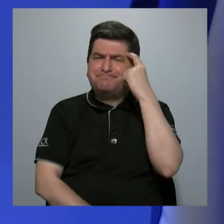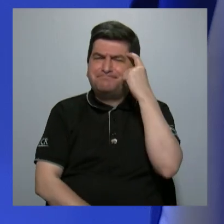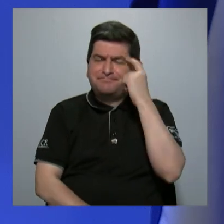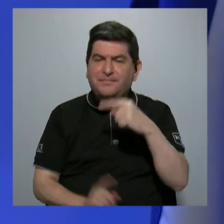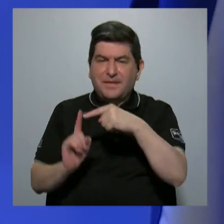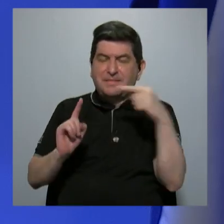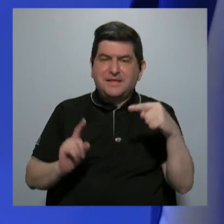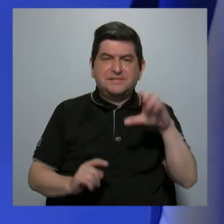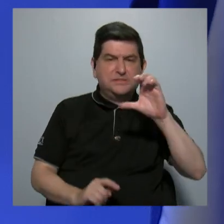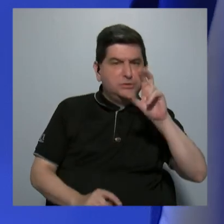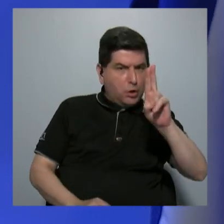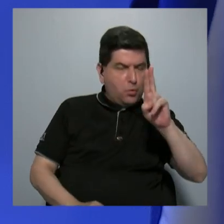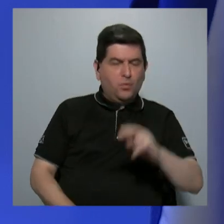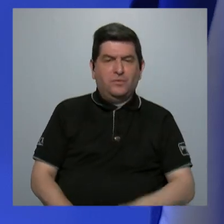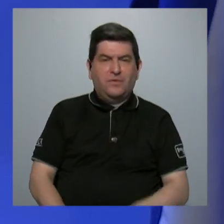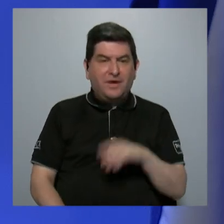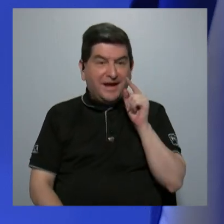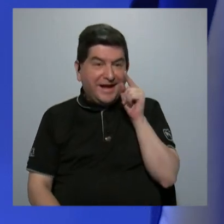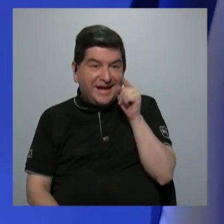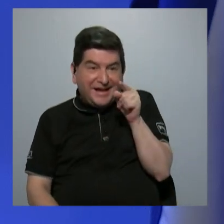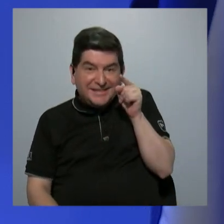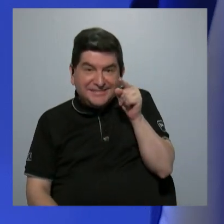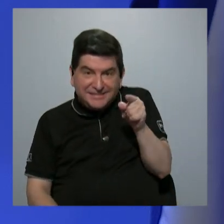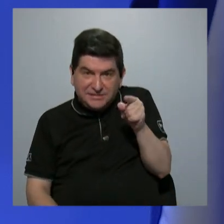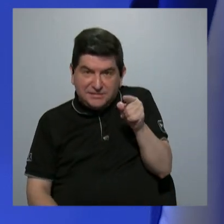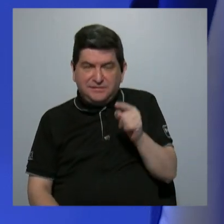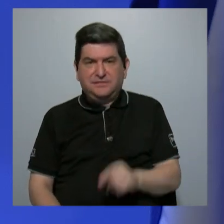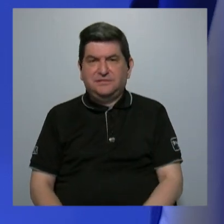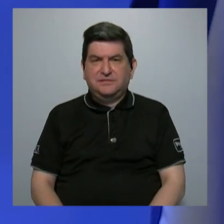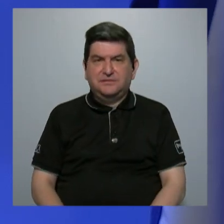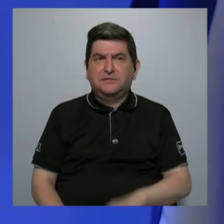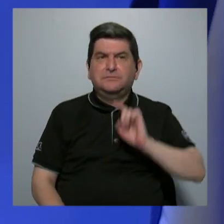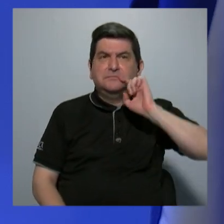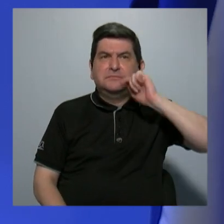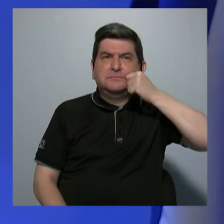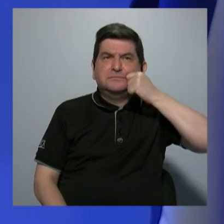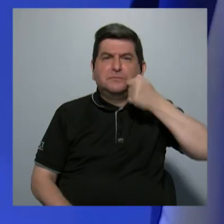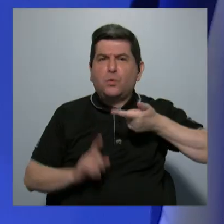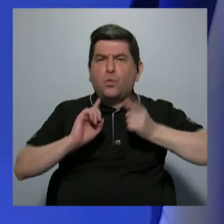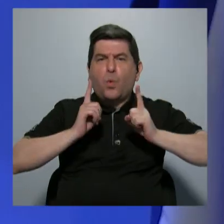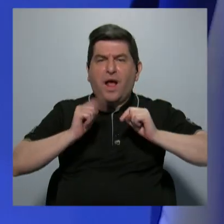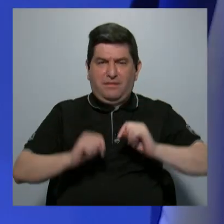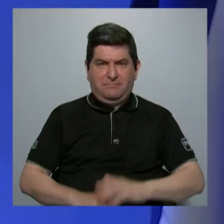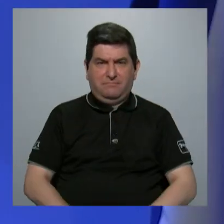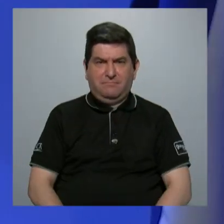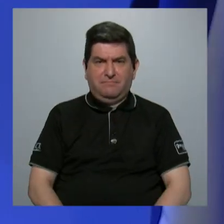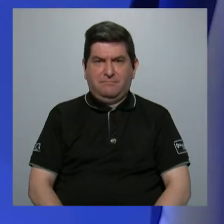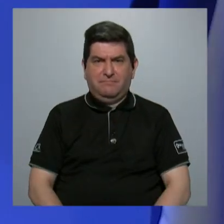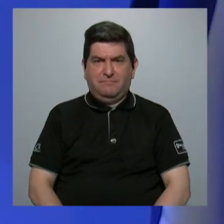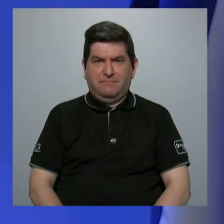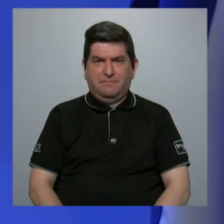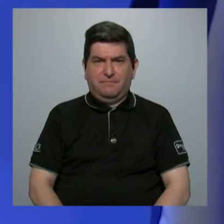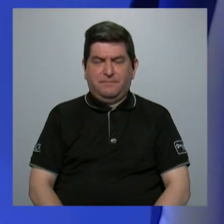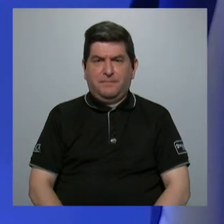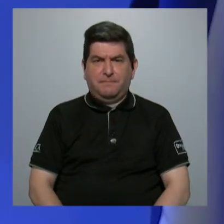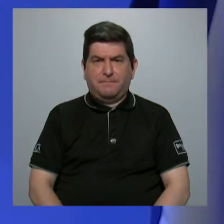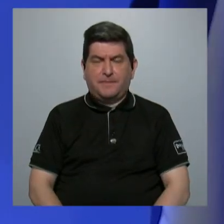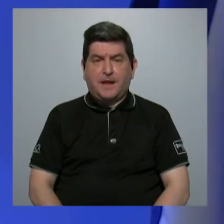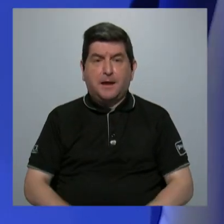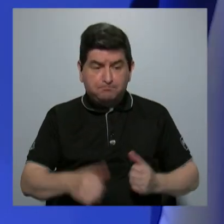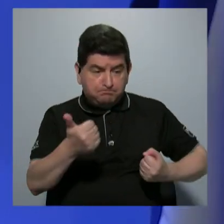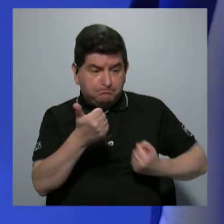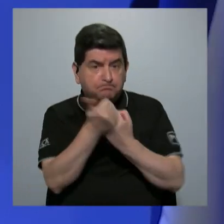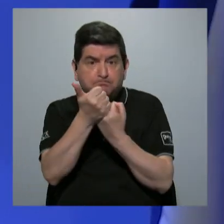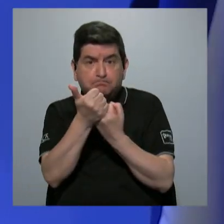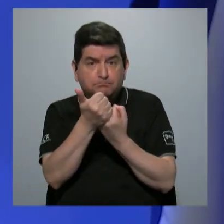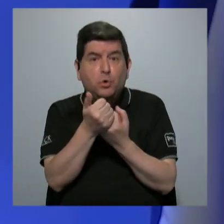Consejo Universitario, Javier, ahí la clave va a ser poder acuerpar